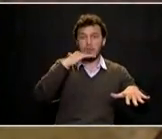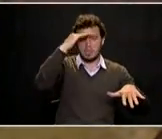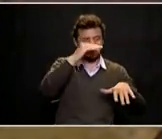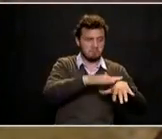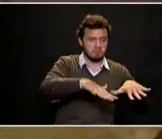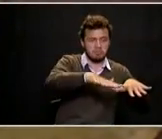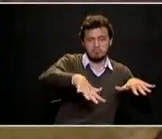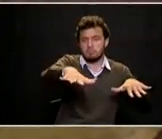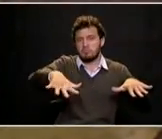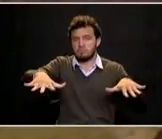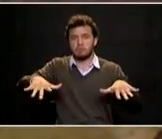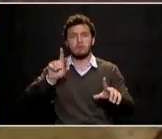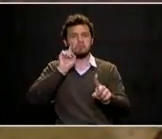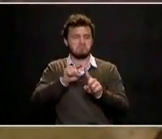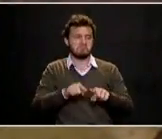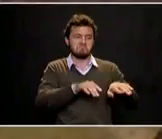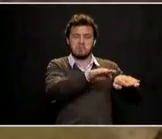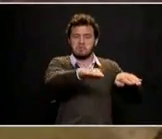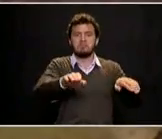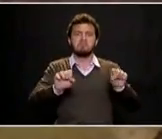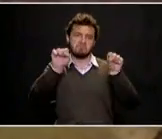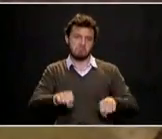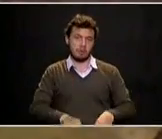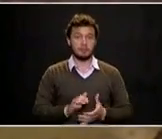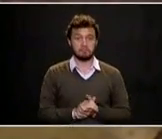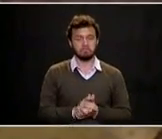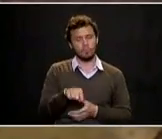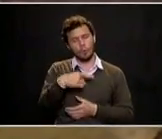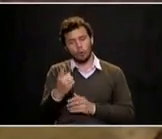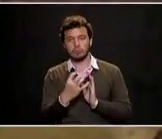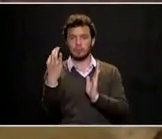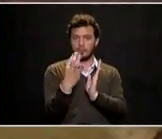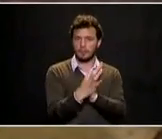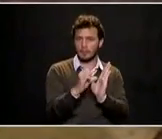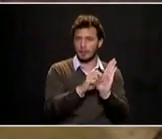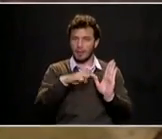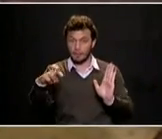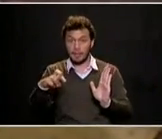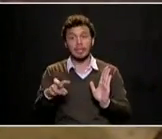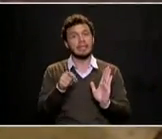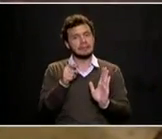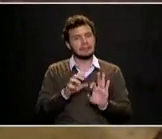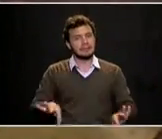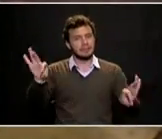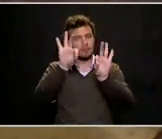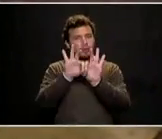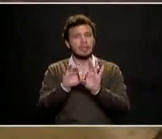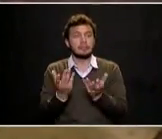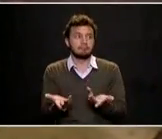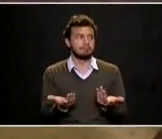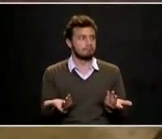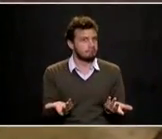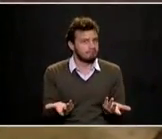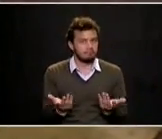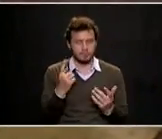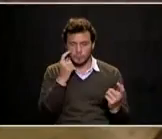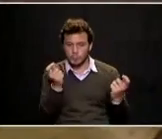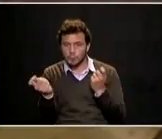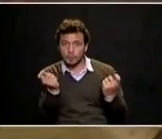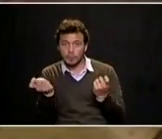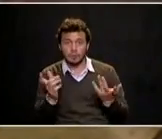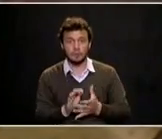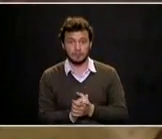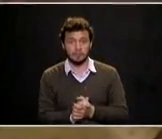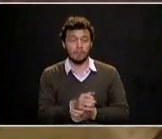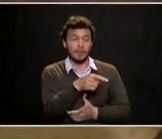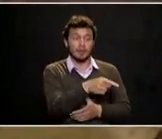las plataformas, nosotros tenemos que trabajar por la formalización, por la legalidad en Medellín. Un taxista hoy tiene 111 trámites, 111